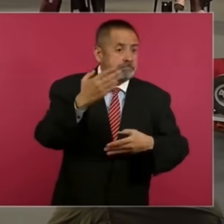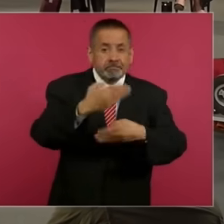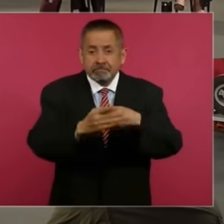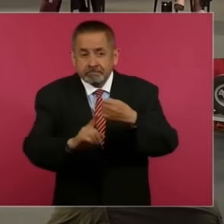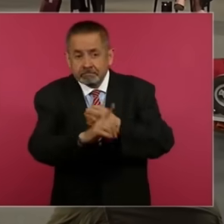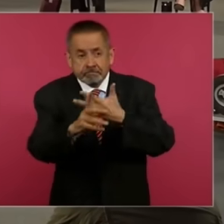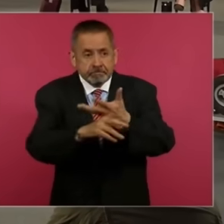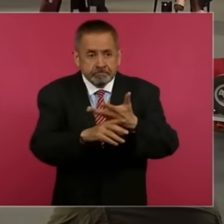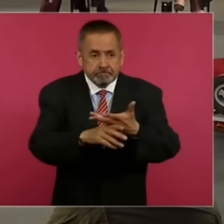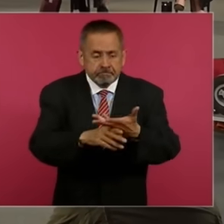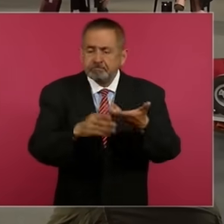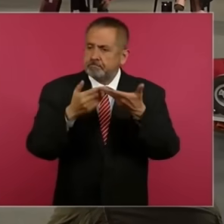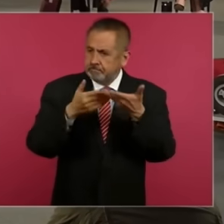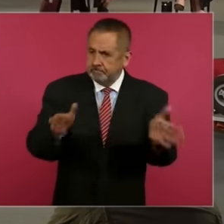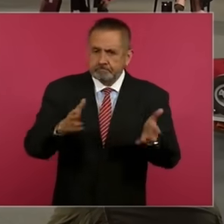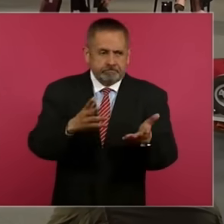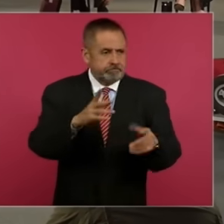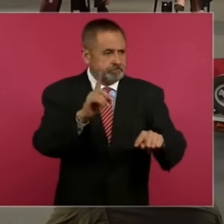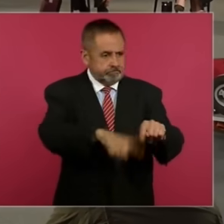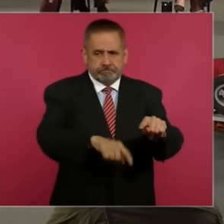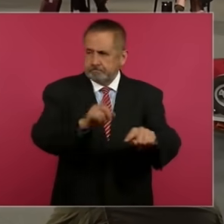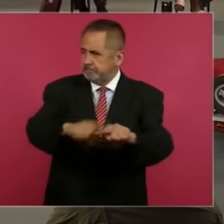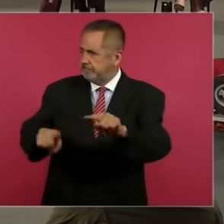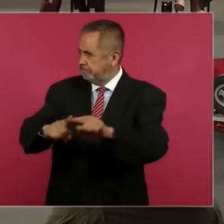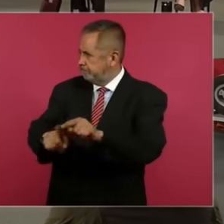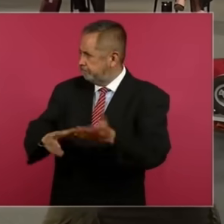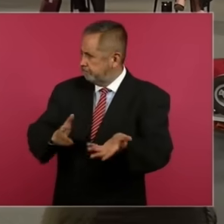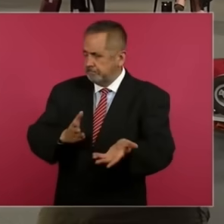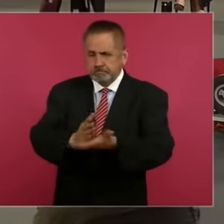garantizar el libre tránsito.